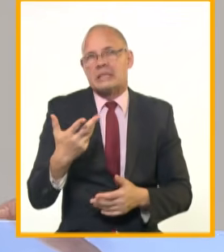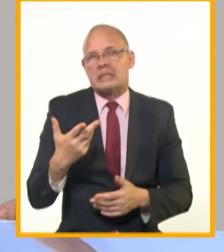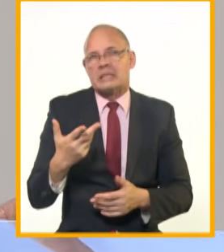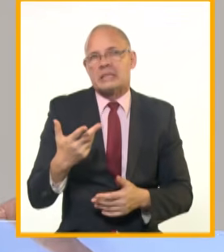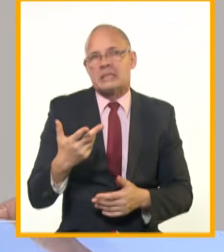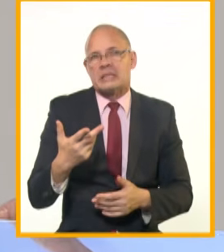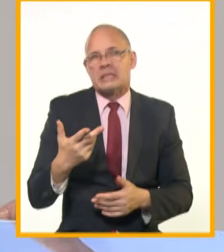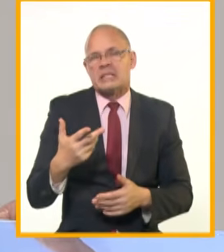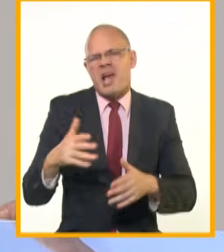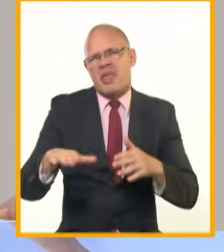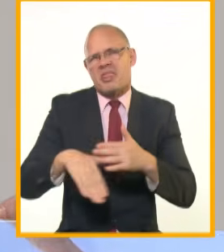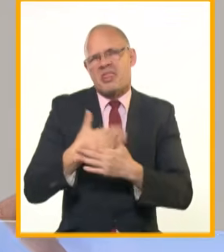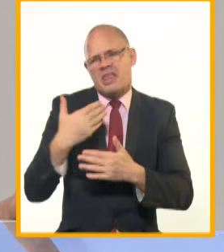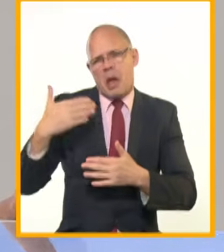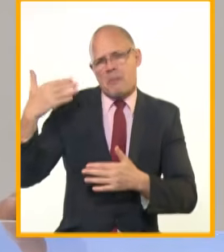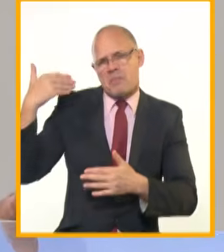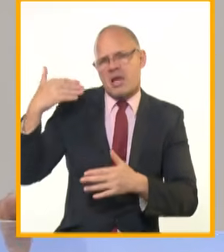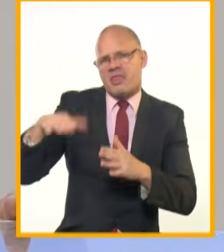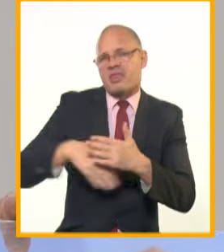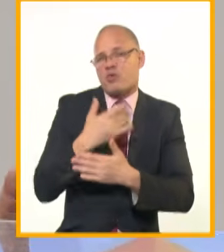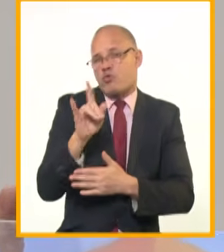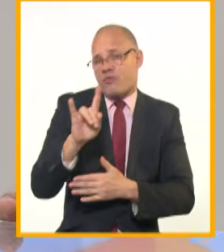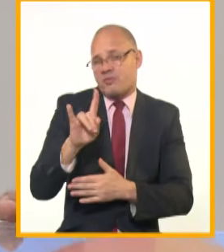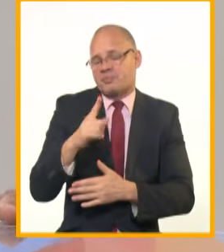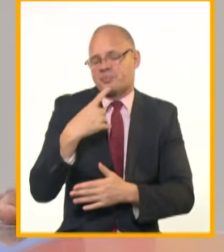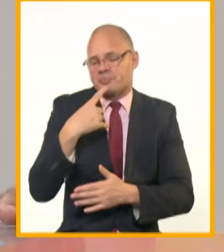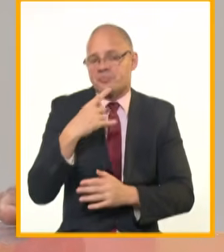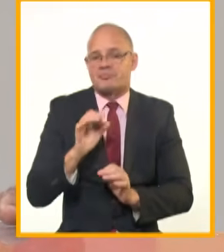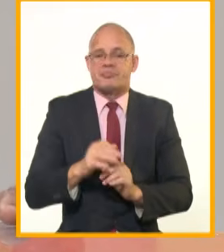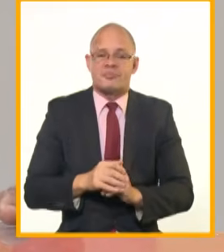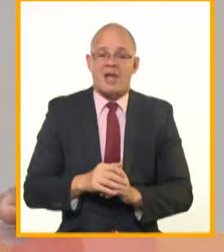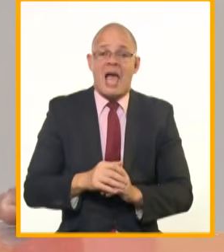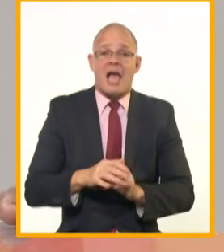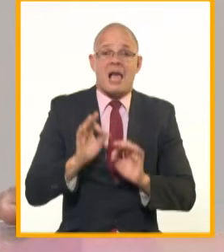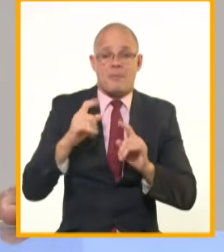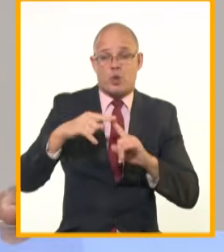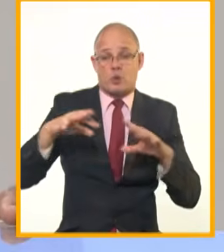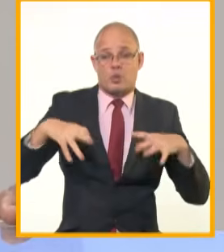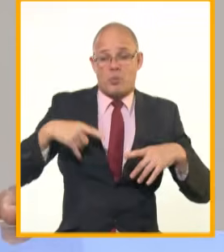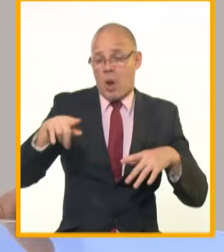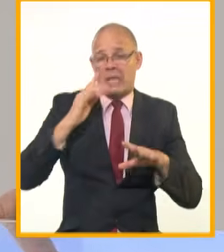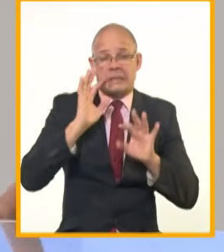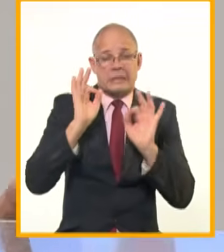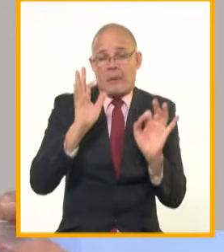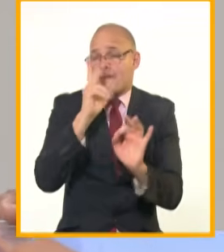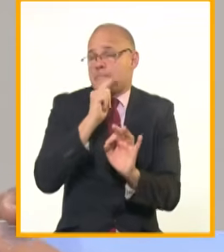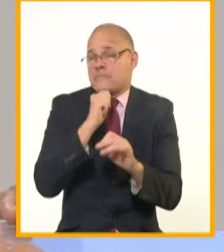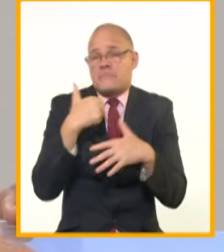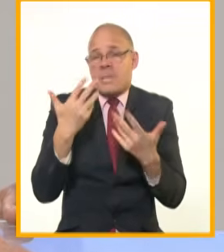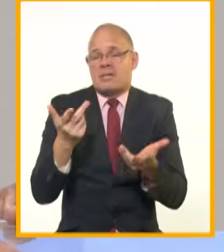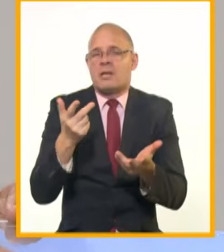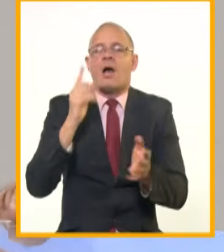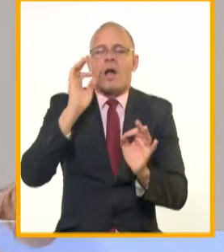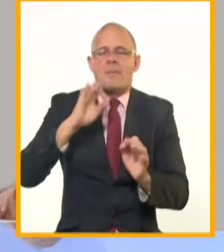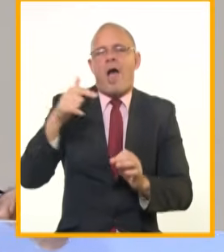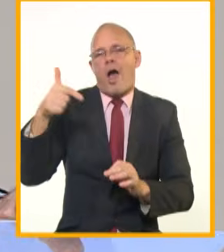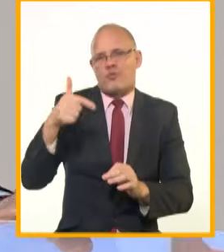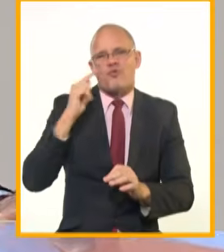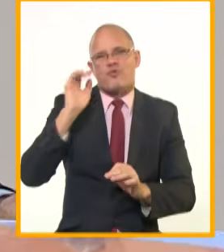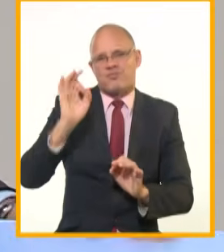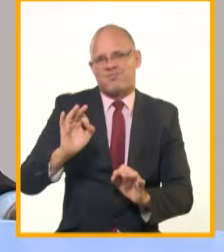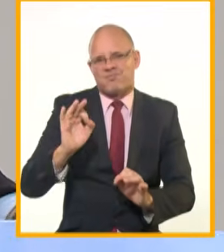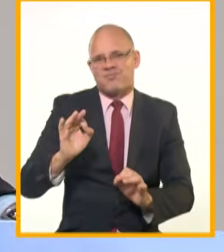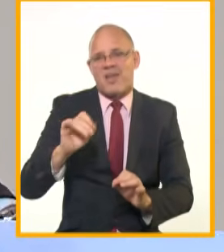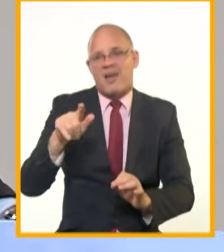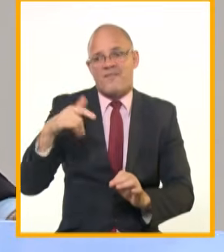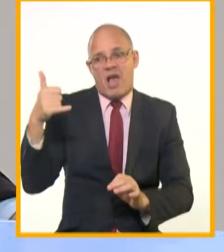el 9 de enero que la joya del turismo de la provincia es la escalera Jaruco, con unas grandes potencialidades desde el punto